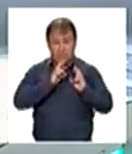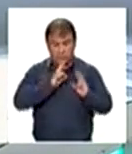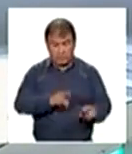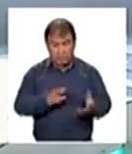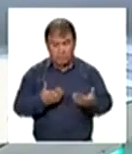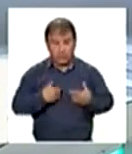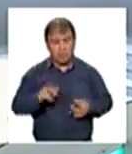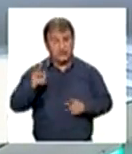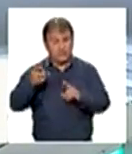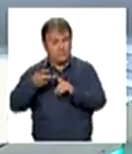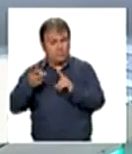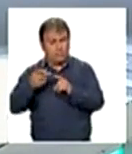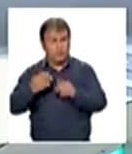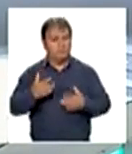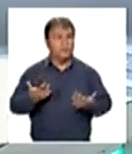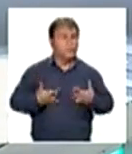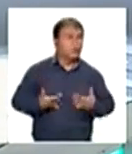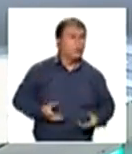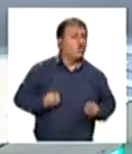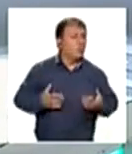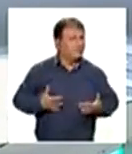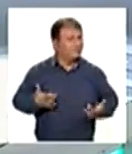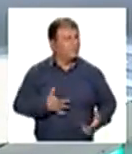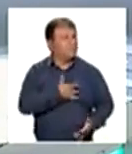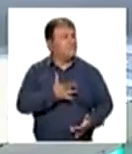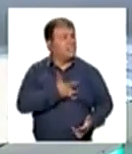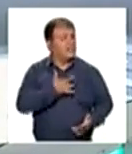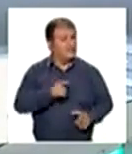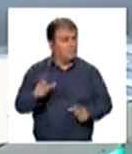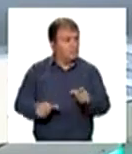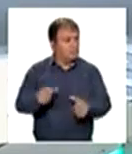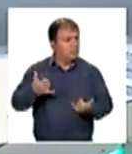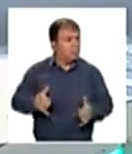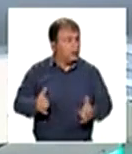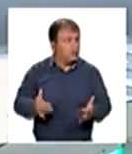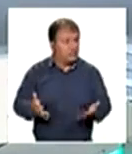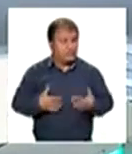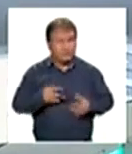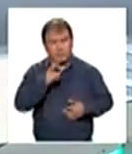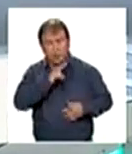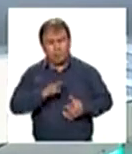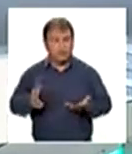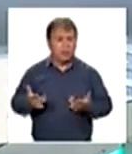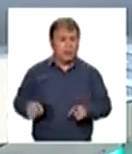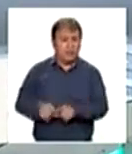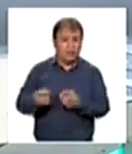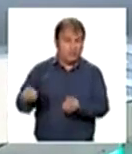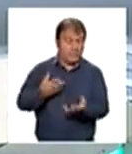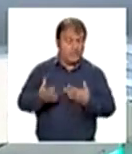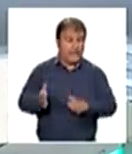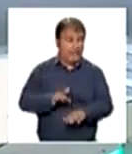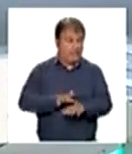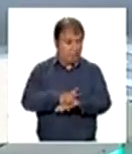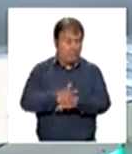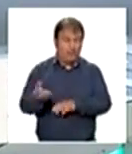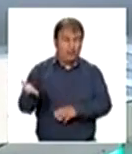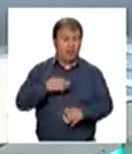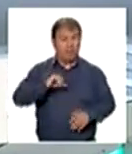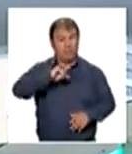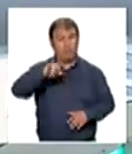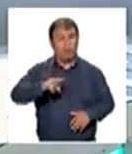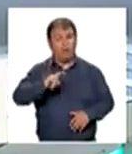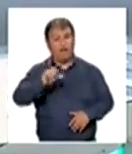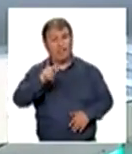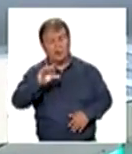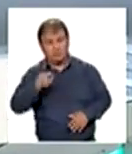y lo segundo sobre los ánimos, ¿no? Porque ahí vemos el panorama desolado donde tú estás en la Videna. Sin embargo, también nos comentan que más temprano estuvo ahí Juan Carlos Oblitas.